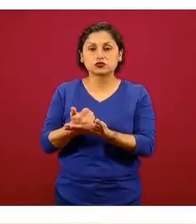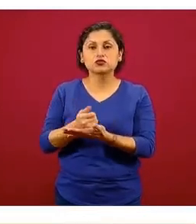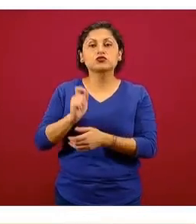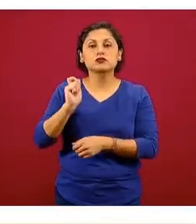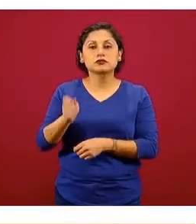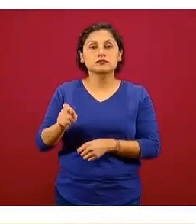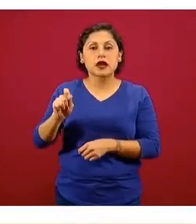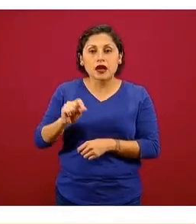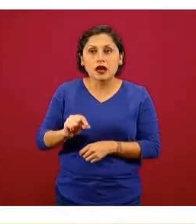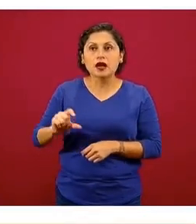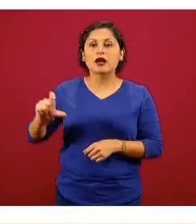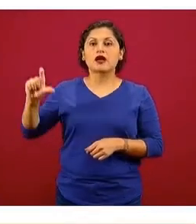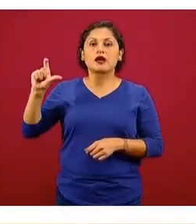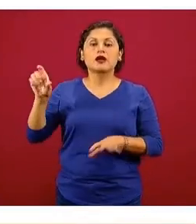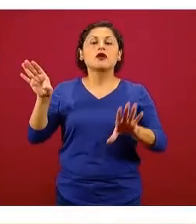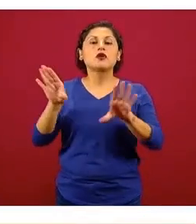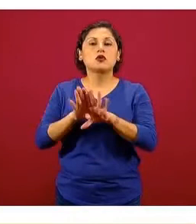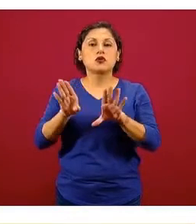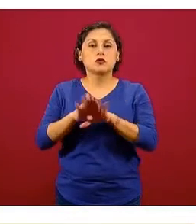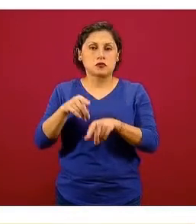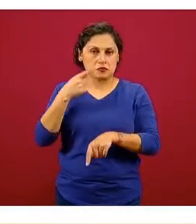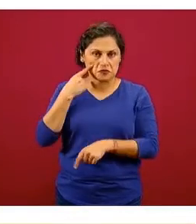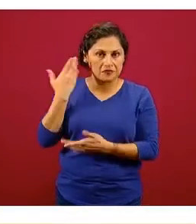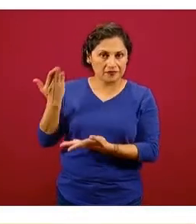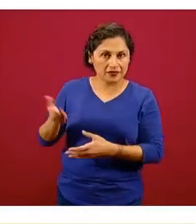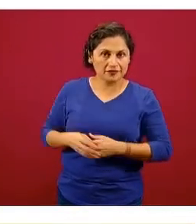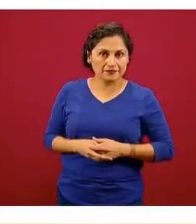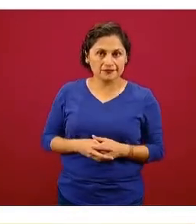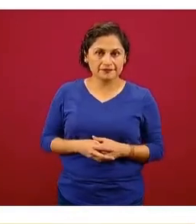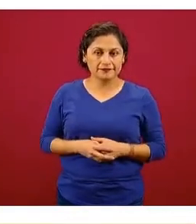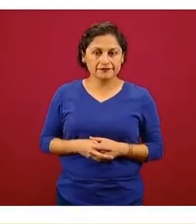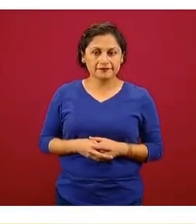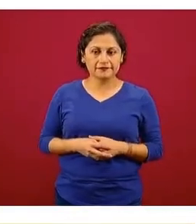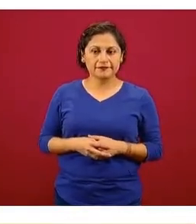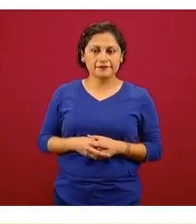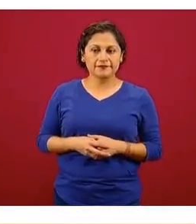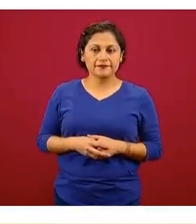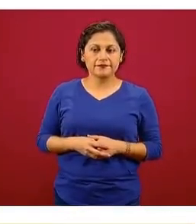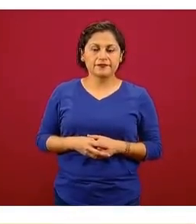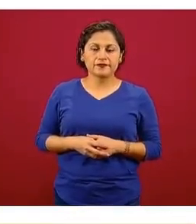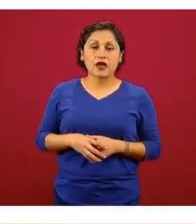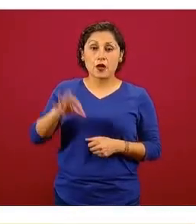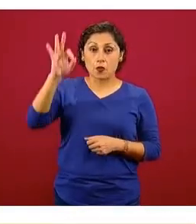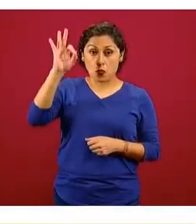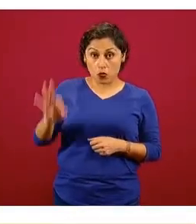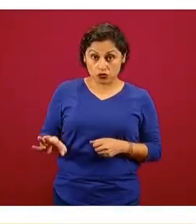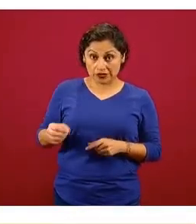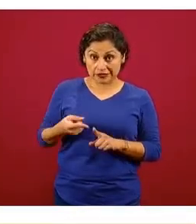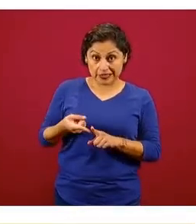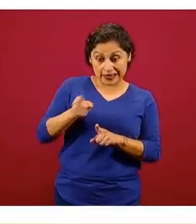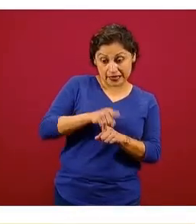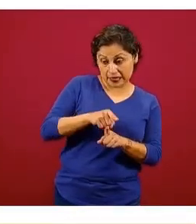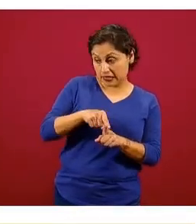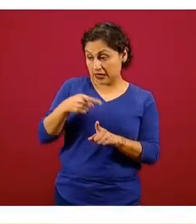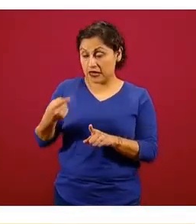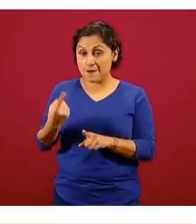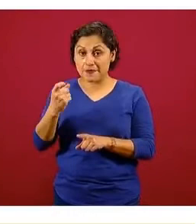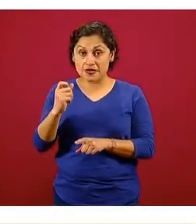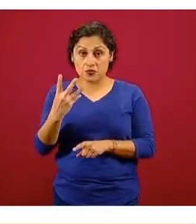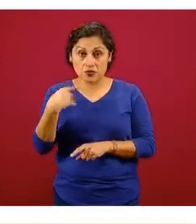Y aquí la tendencia lo que nos muestra es el porcentaje de cambio de un día para otro.